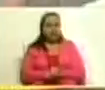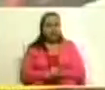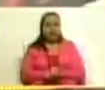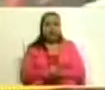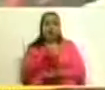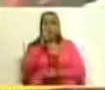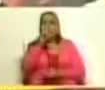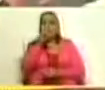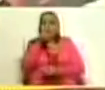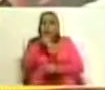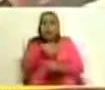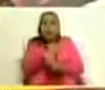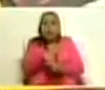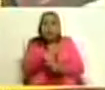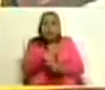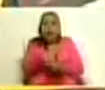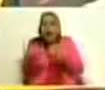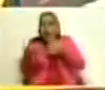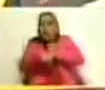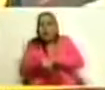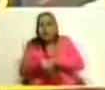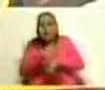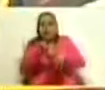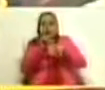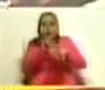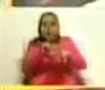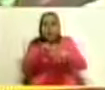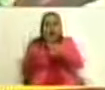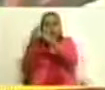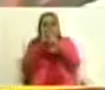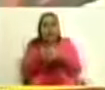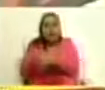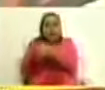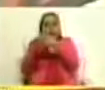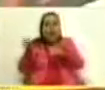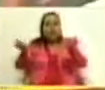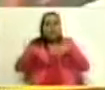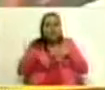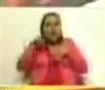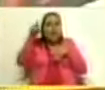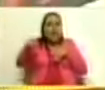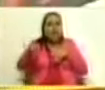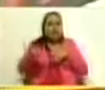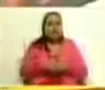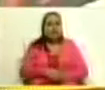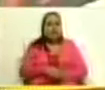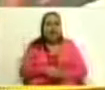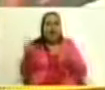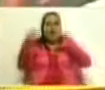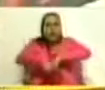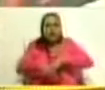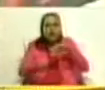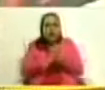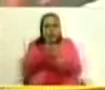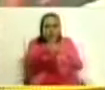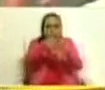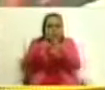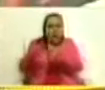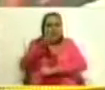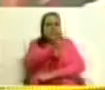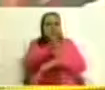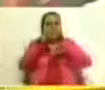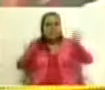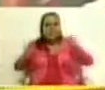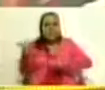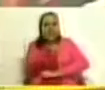guardó silencio cómplice. El imperialismo norteamericano fue cómplice de la masacre del 27 y 28